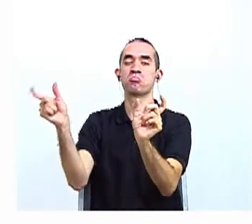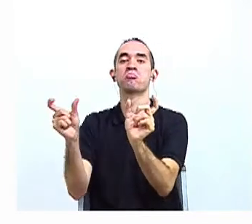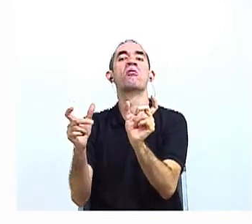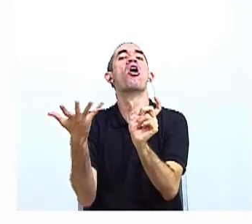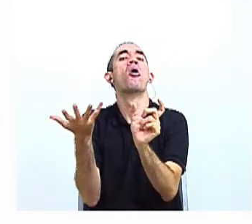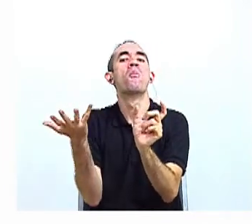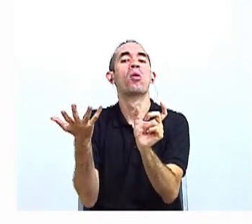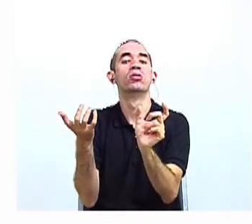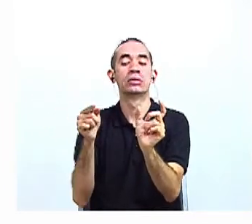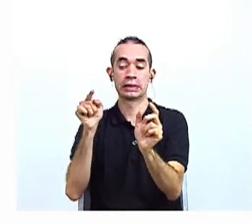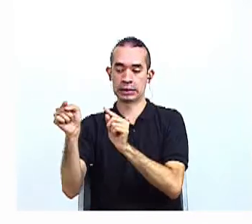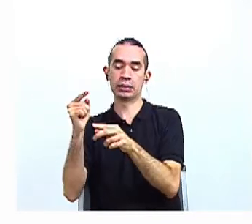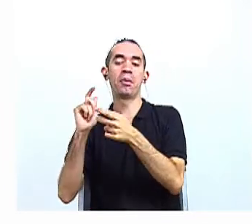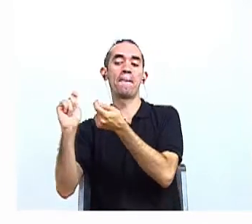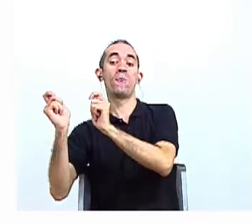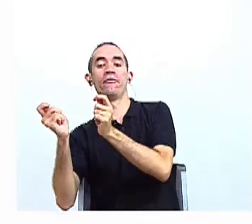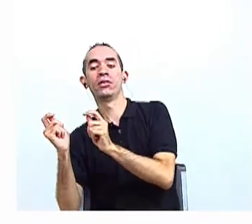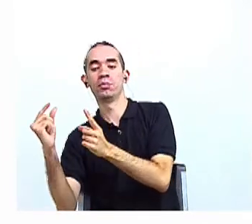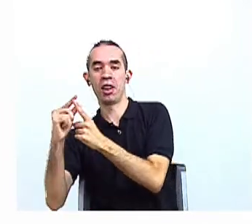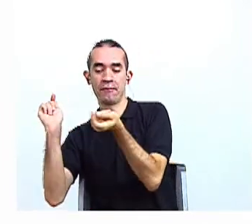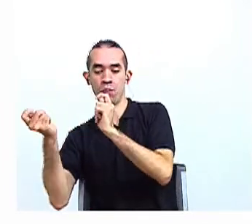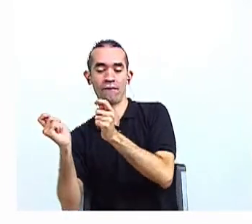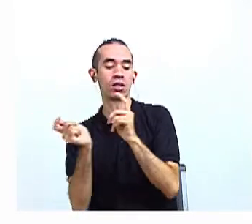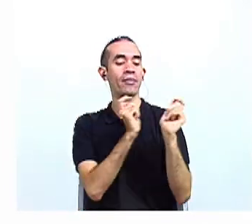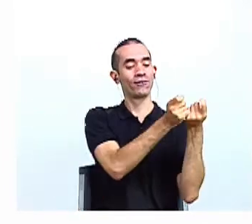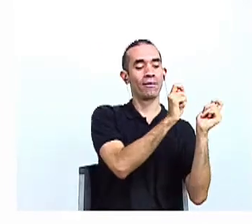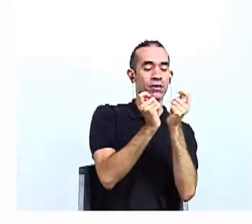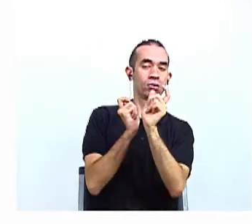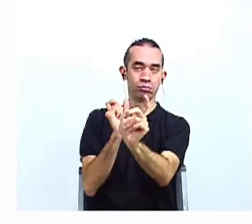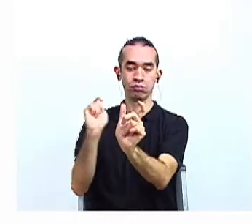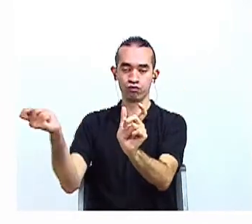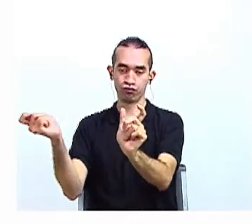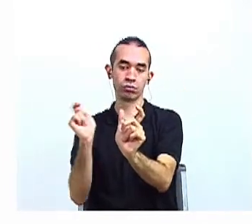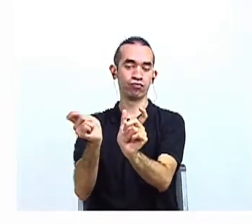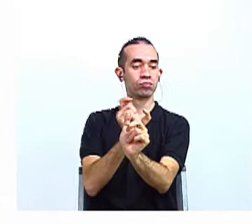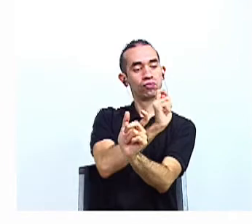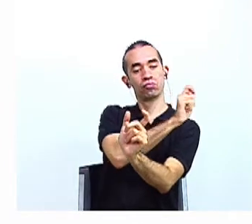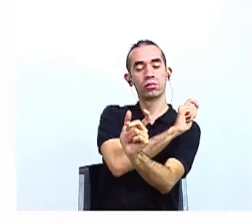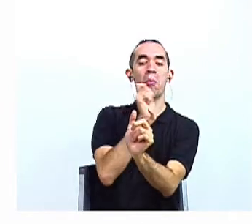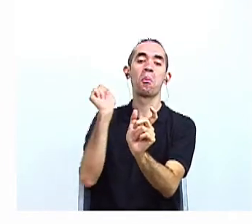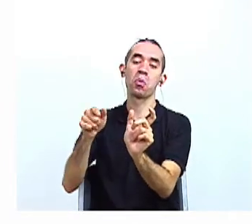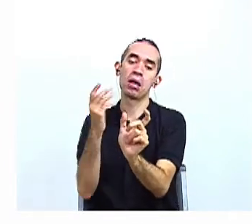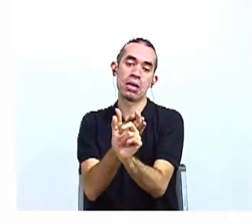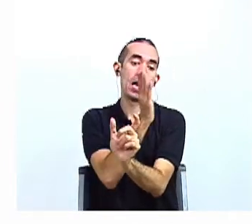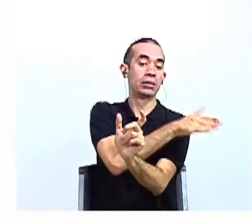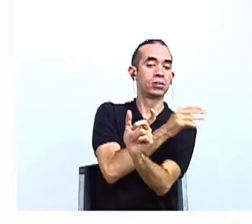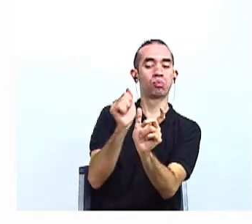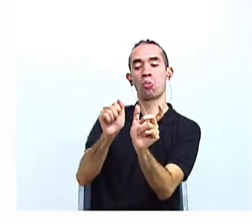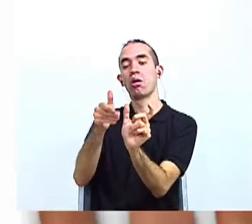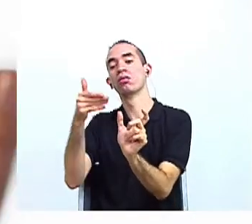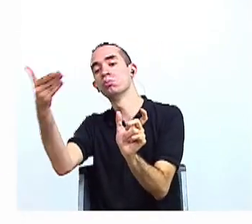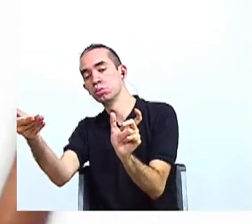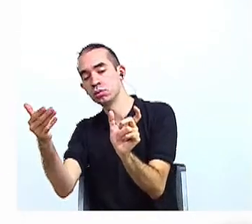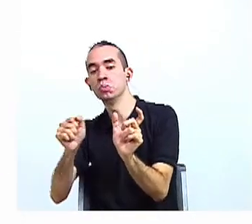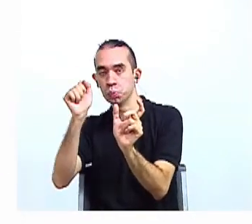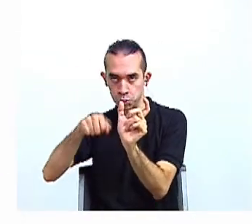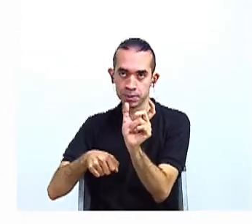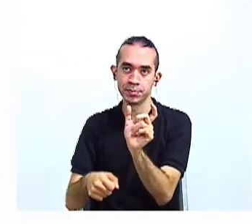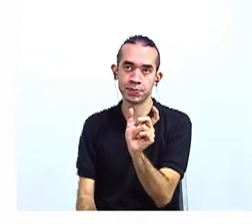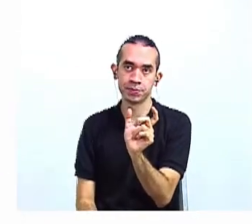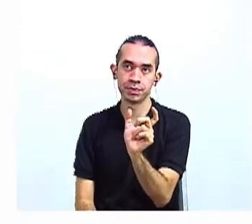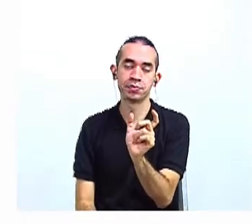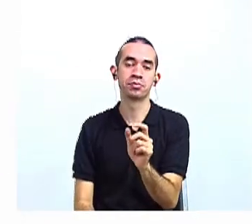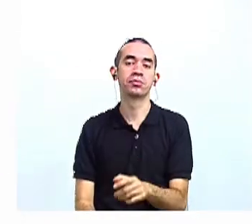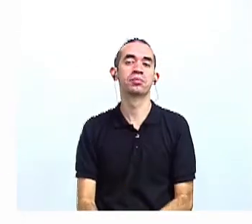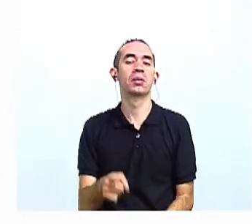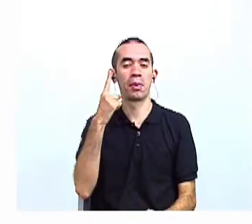llamadas modificadores. Estos modificadores pueden aparecer antepuestos o pospuestos al sustantivo.